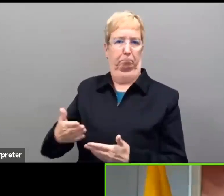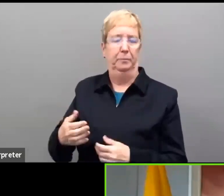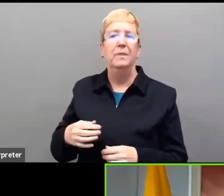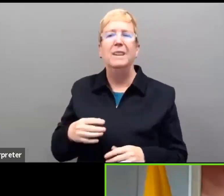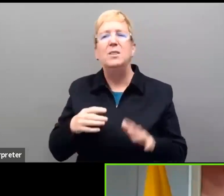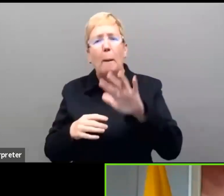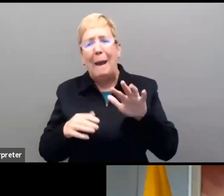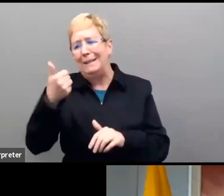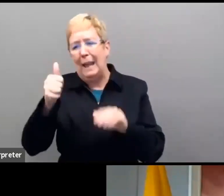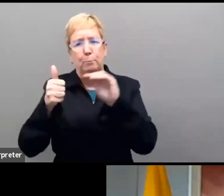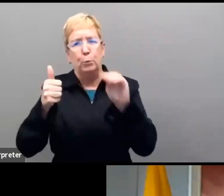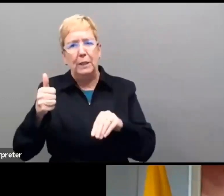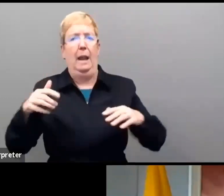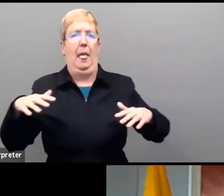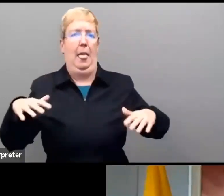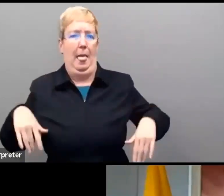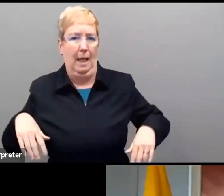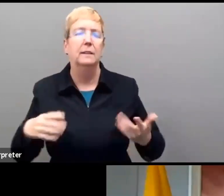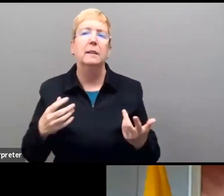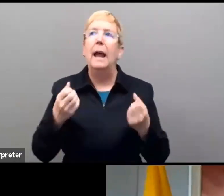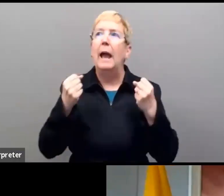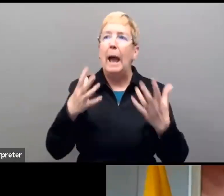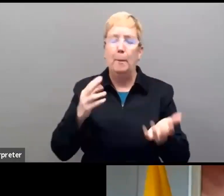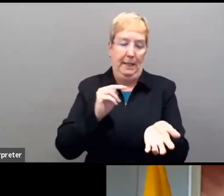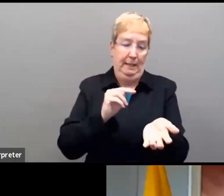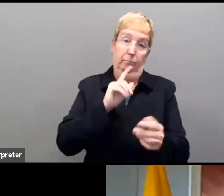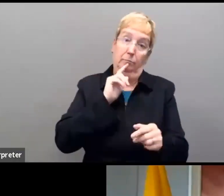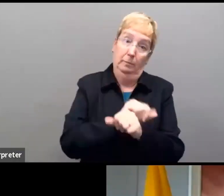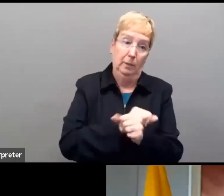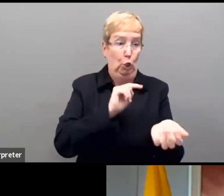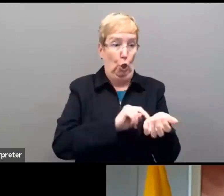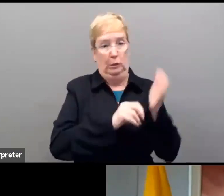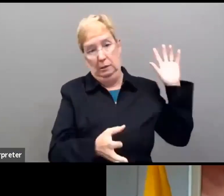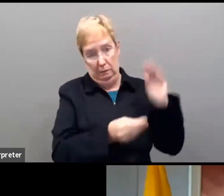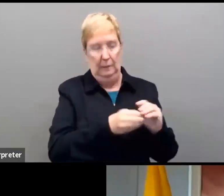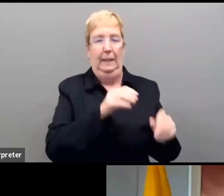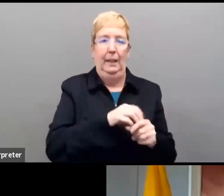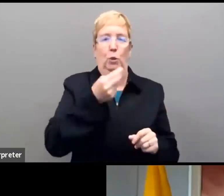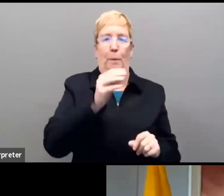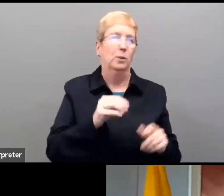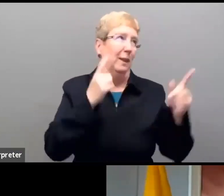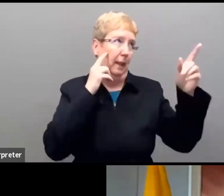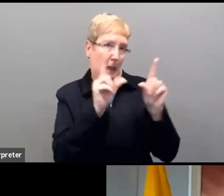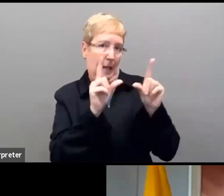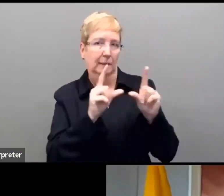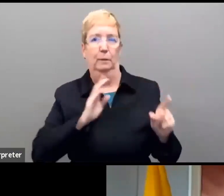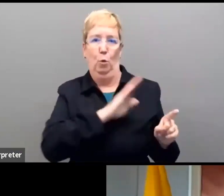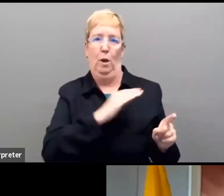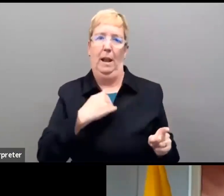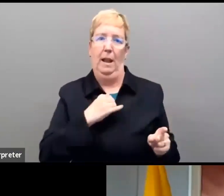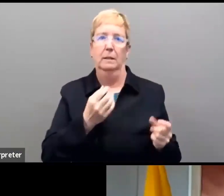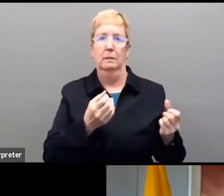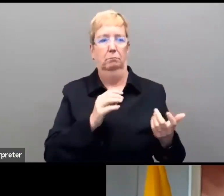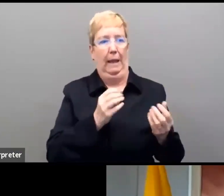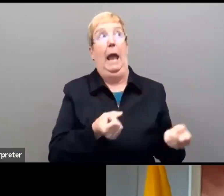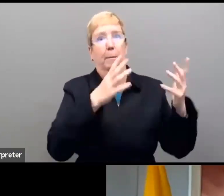de servicios médicos. ¿Tenemos una manera de demostrar cuántas enfermeras están vacunadas en